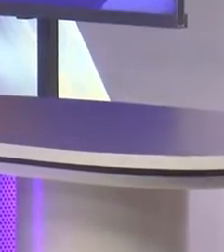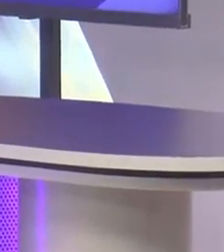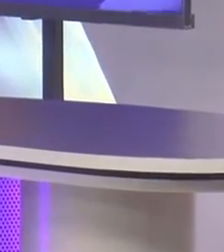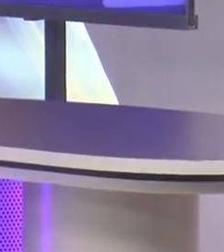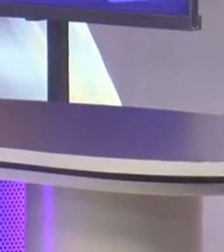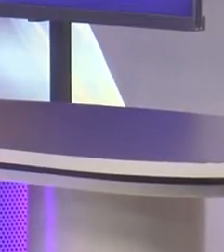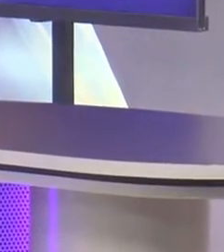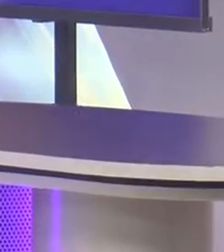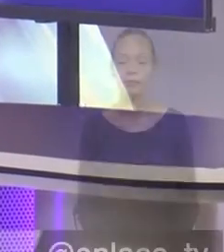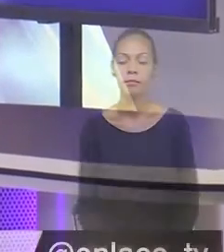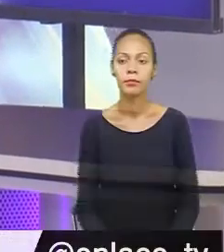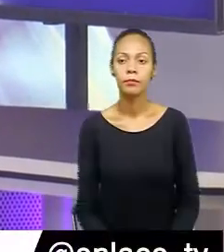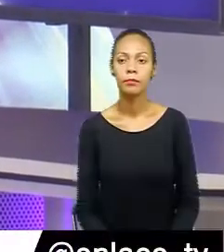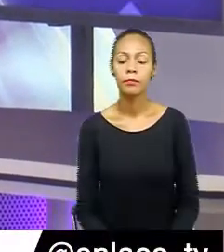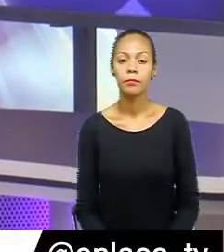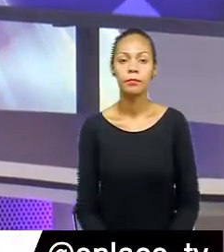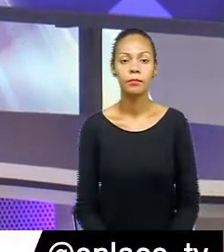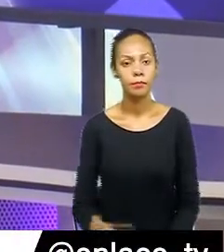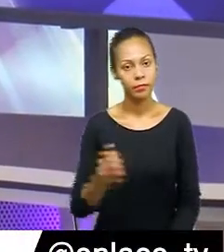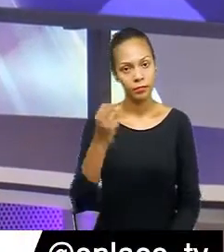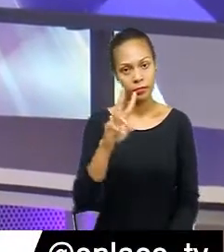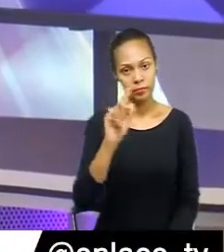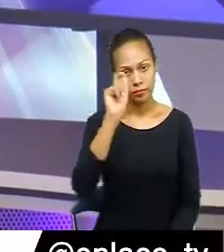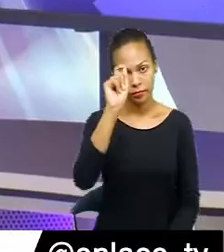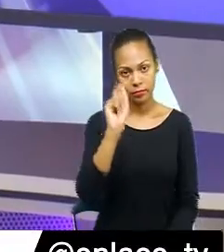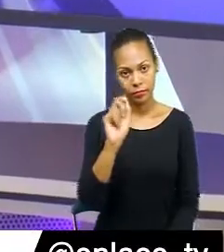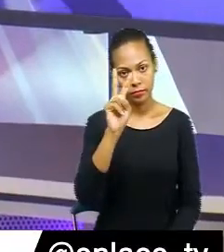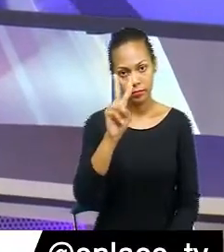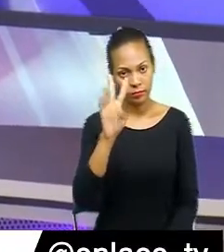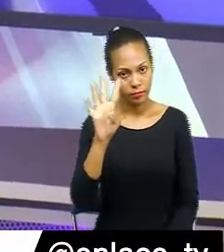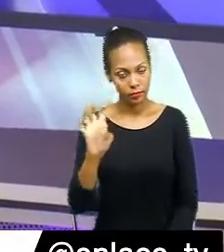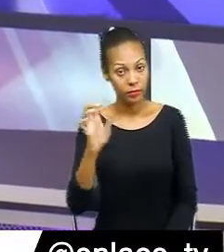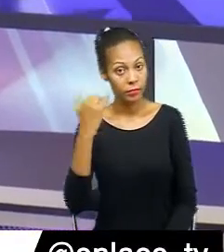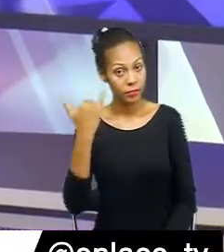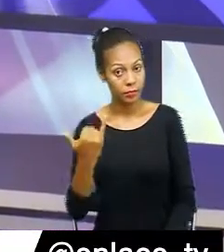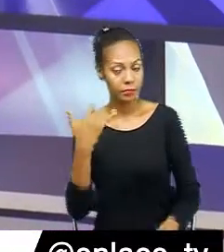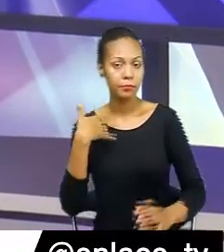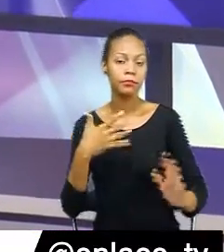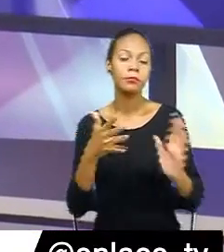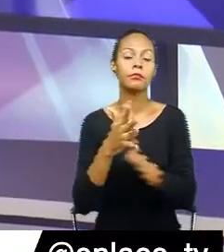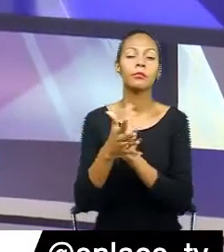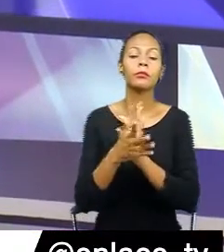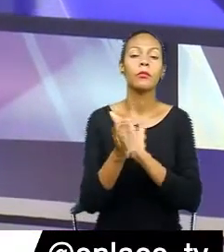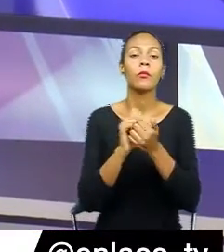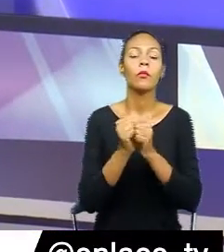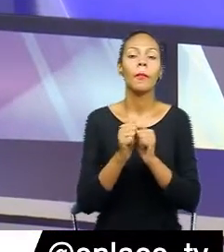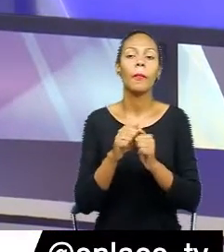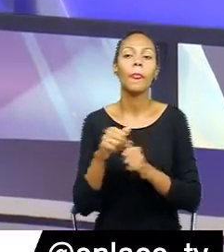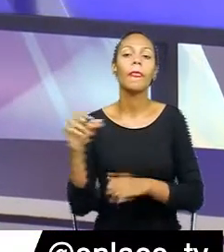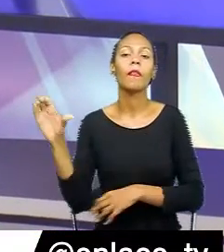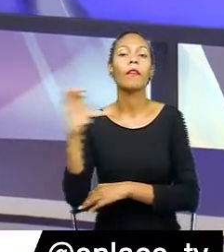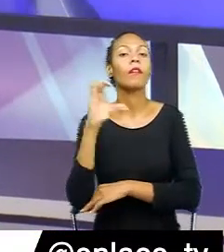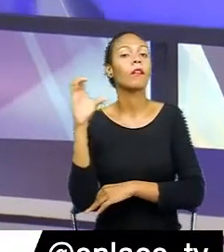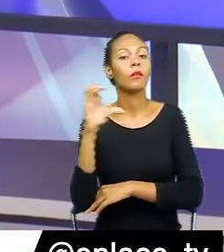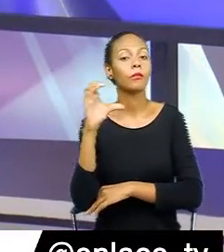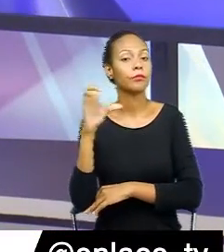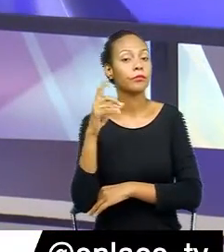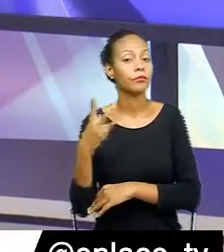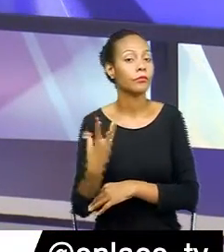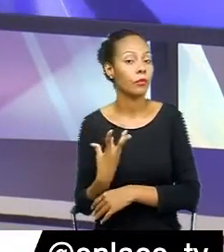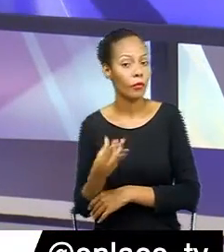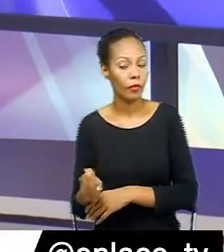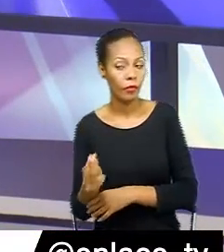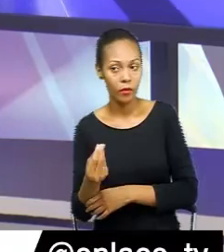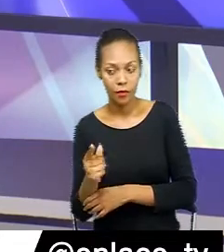Del mediodía, 29 minutos, y continuamos con información deportiva. Colombia realizará su última práctica previo al enfrentamiento ante